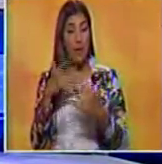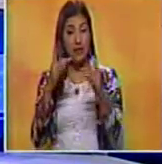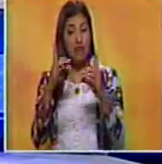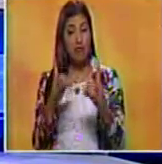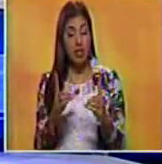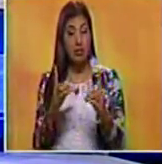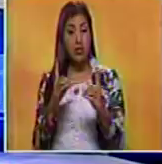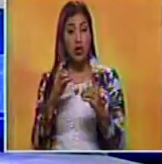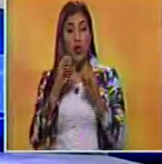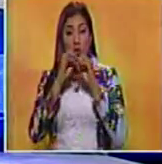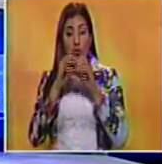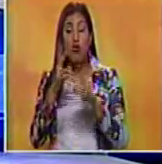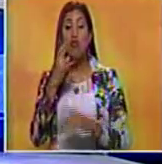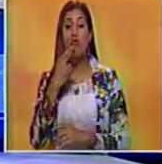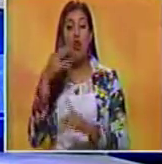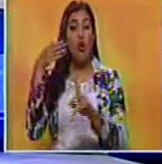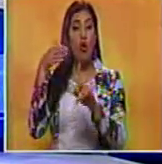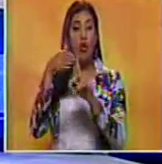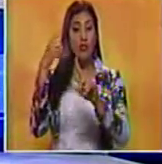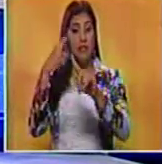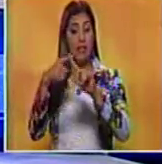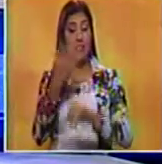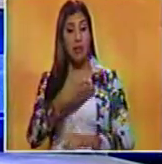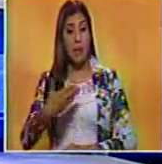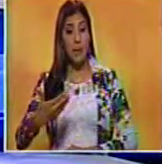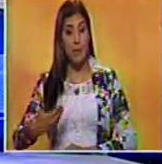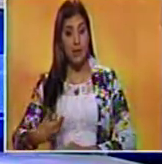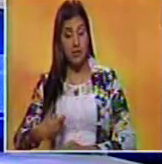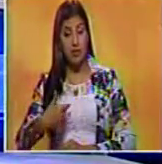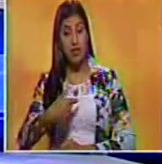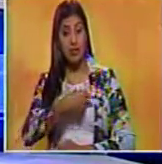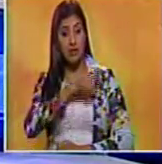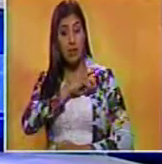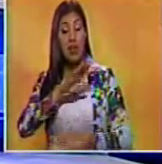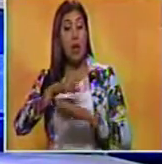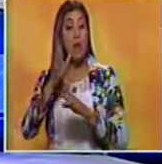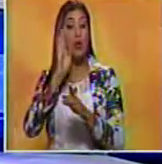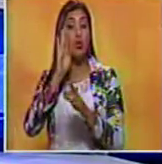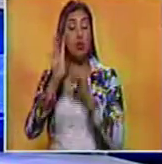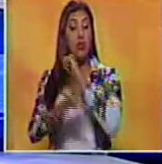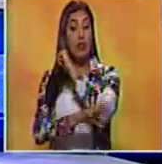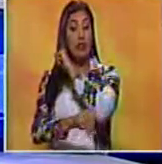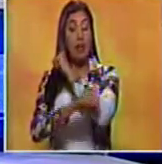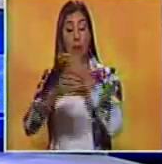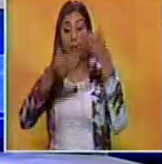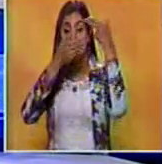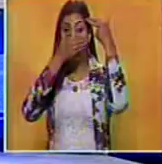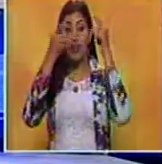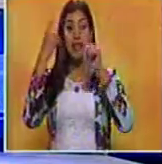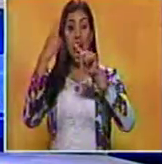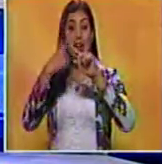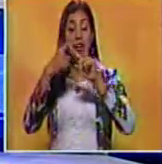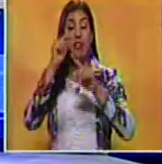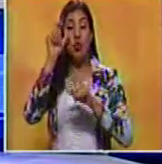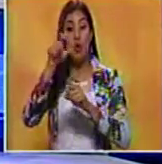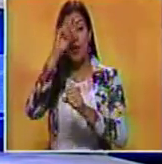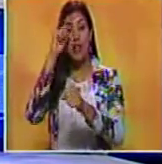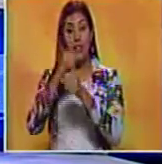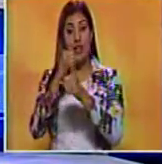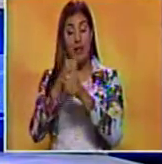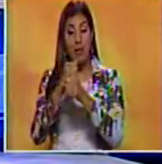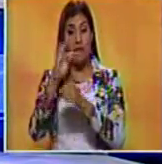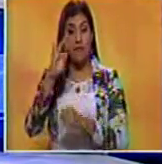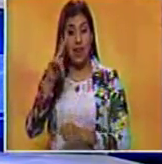decidir sobre la difusión roja contra el expresidente Rafael Correa por su presunta vinculación con el secuestro del ex legislador Fernando